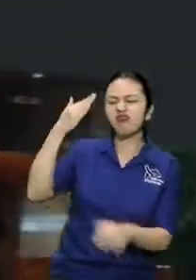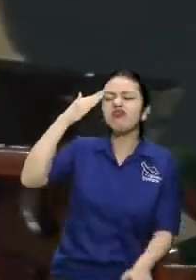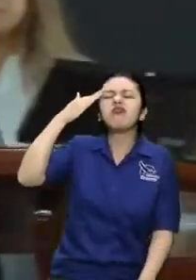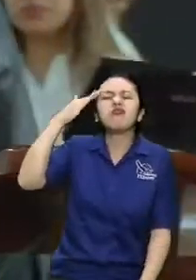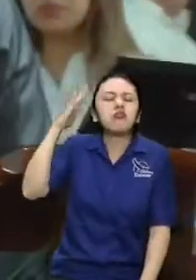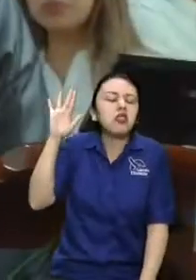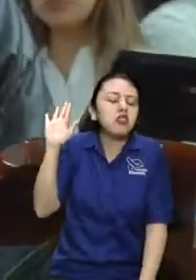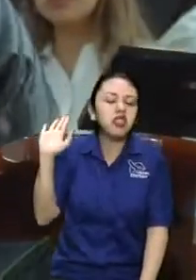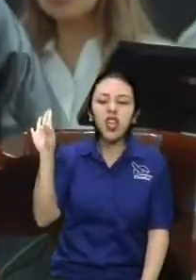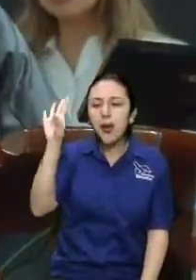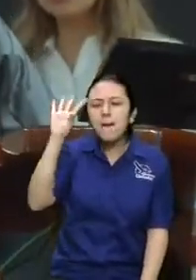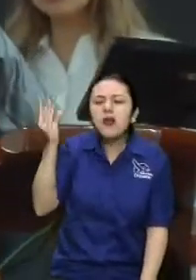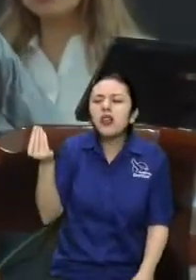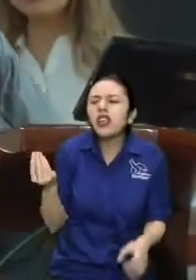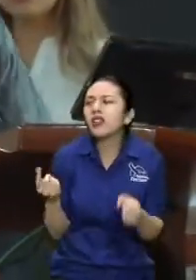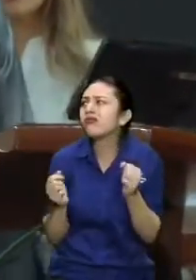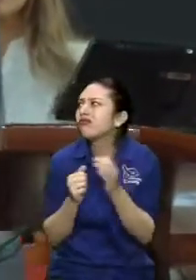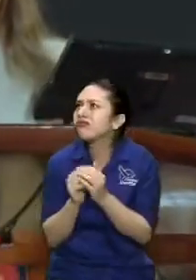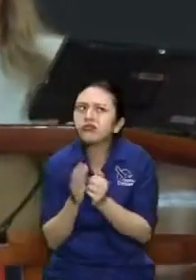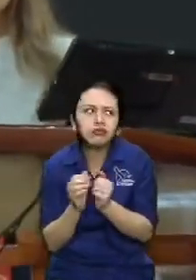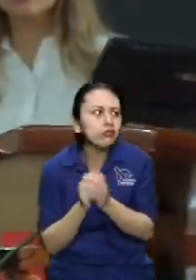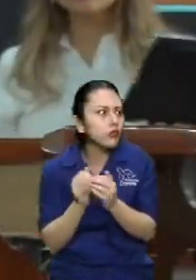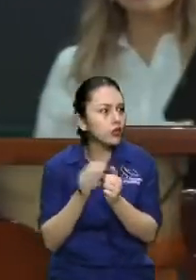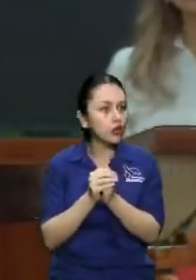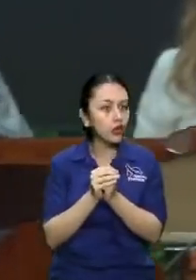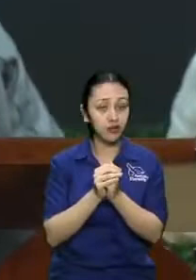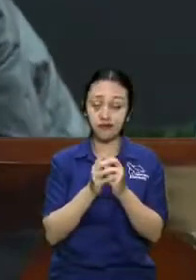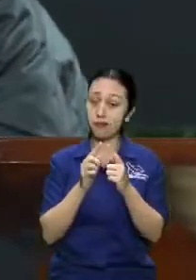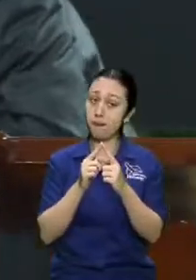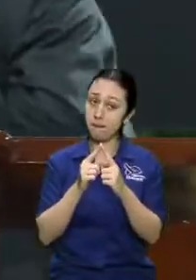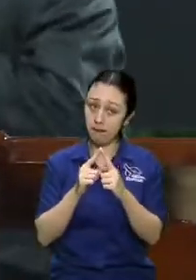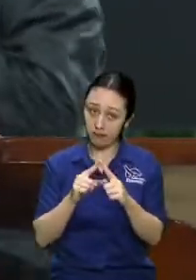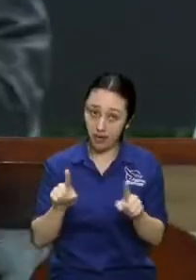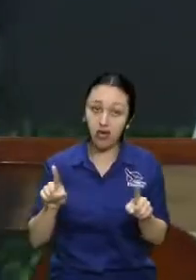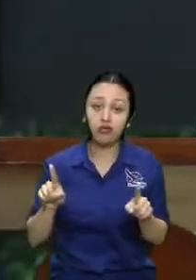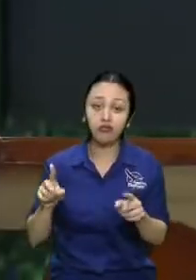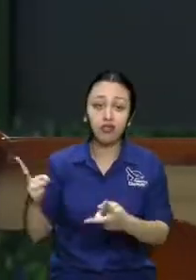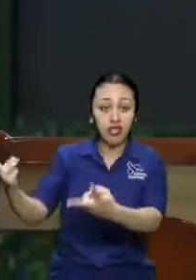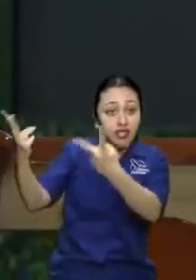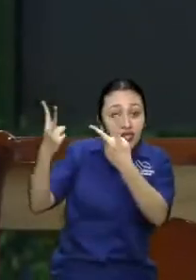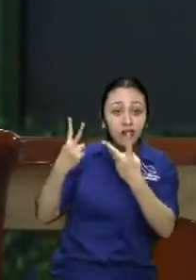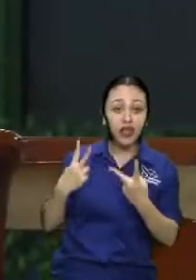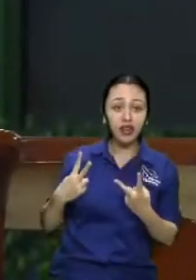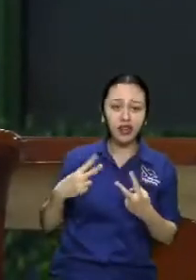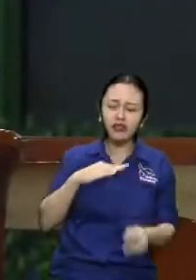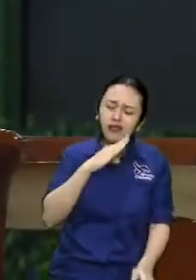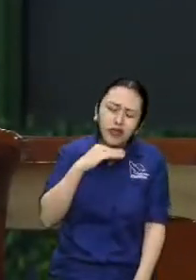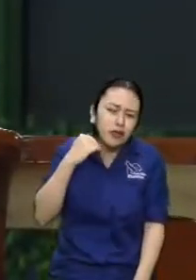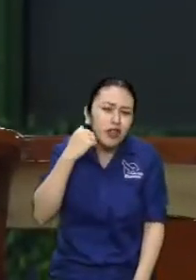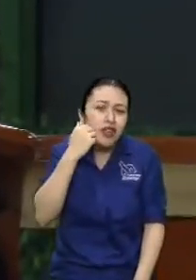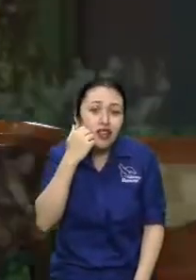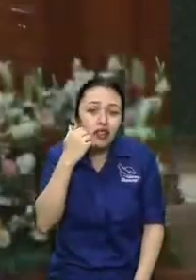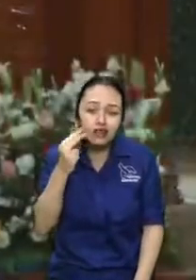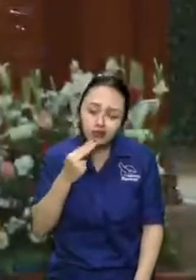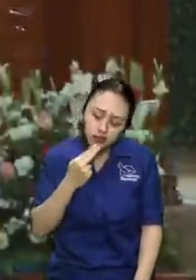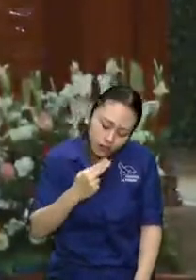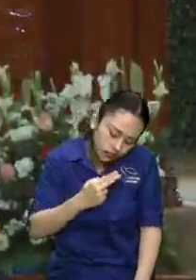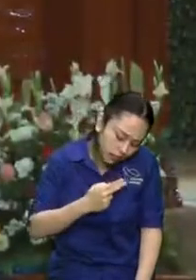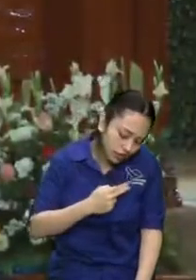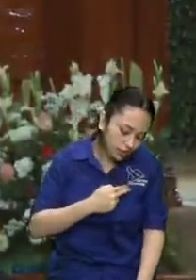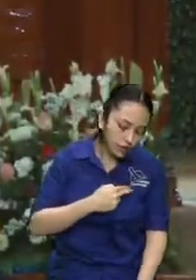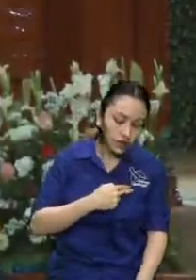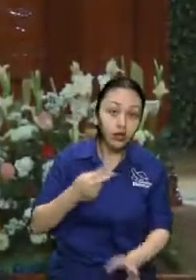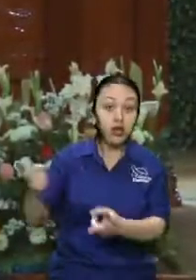cuando viene la escasez uno, cuando viene la enfermedad uno, cuando viene la humillación uno. Y entonces ya que uno está